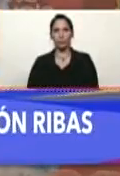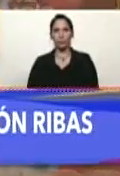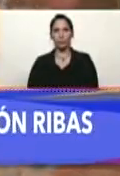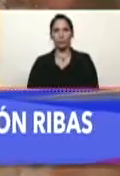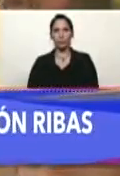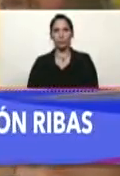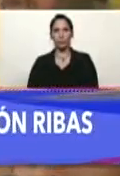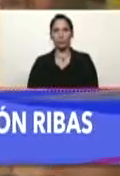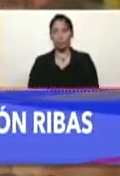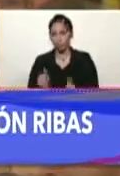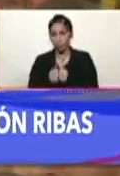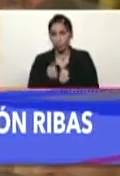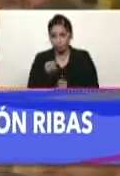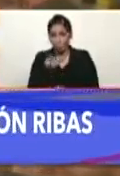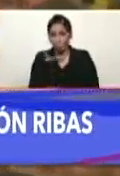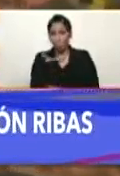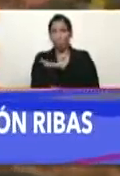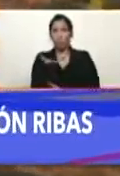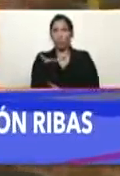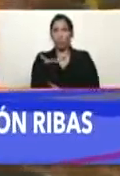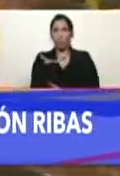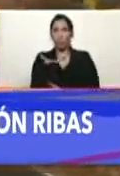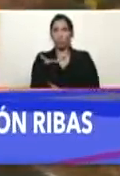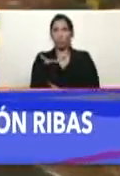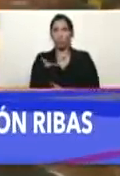Es contigo, María.